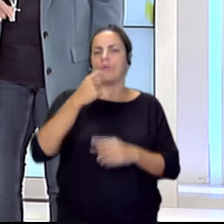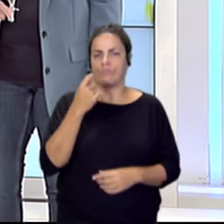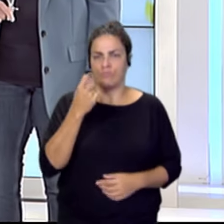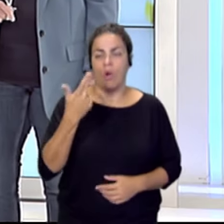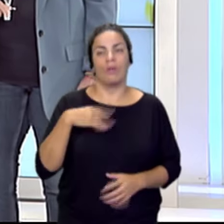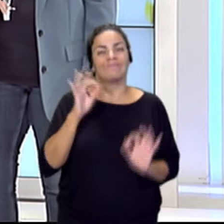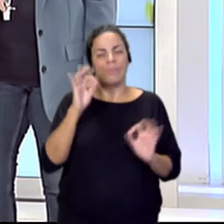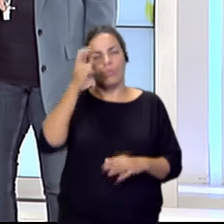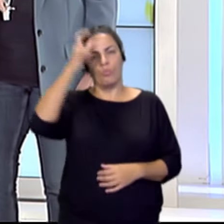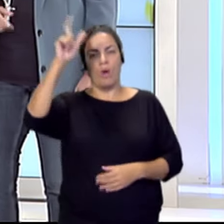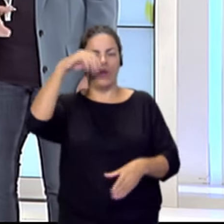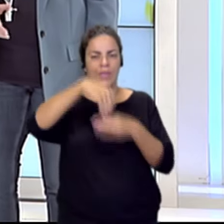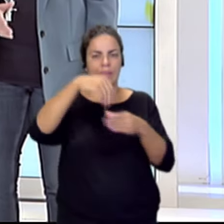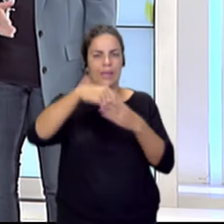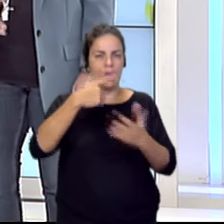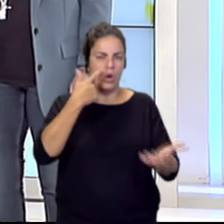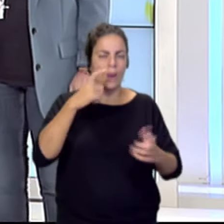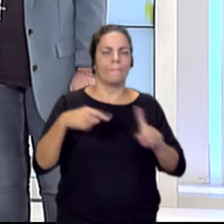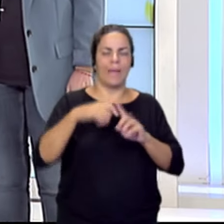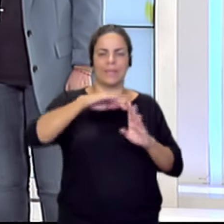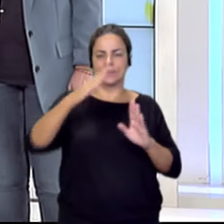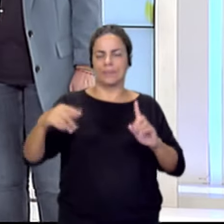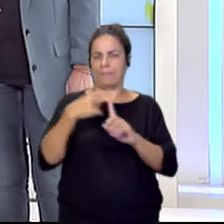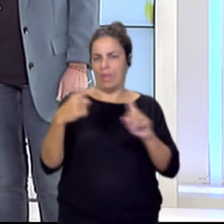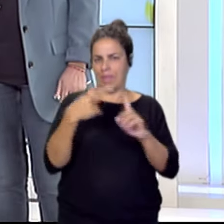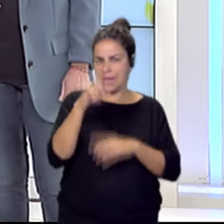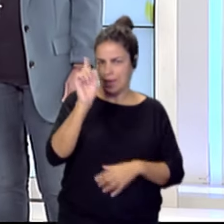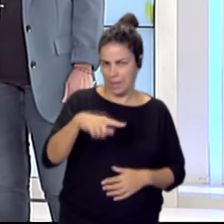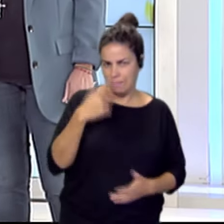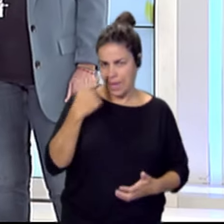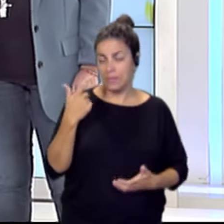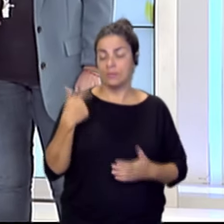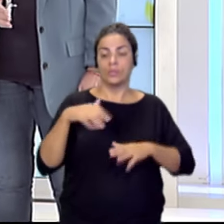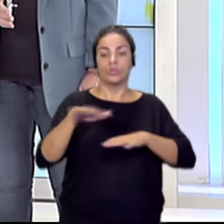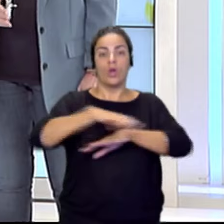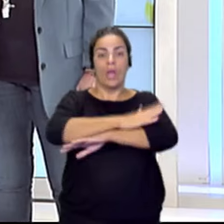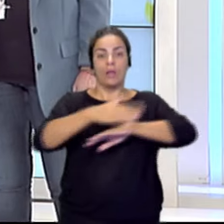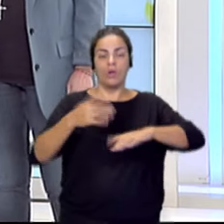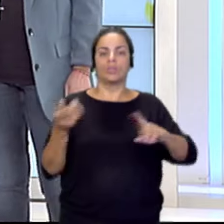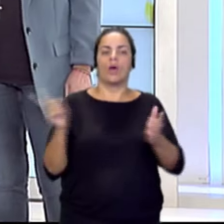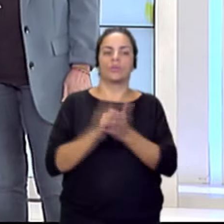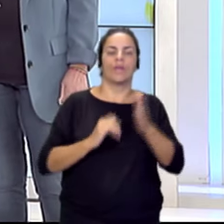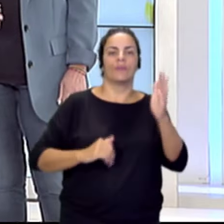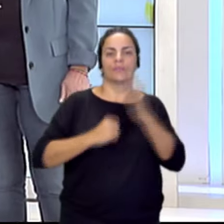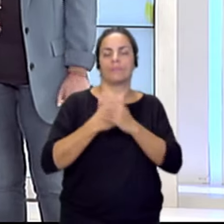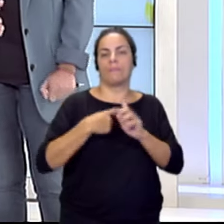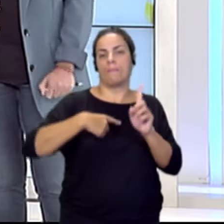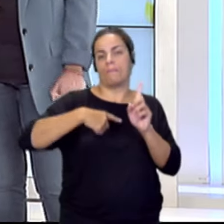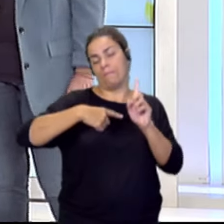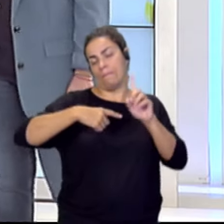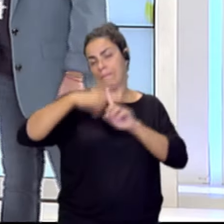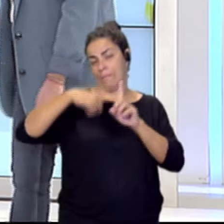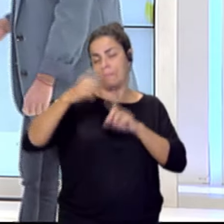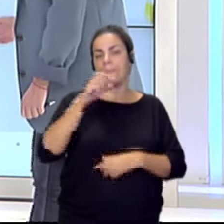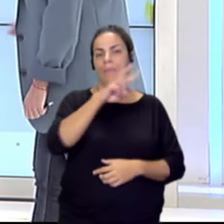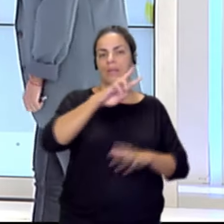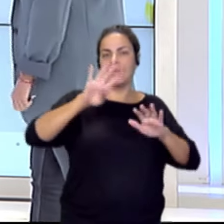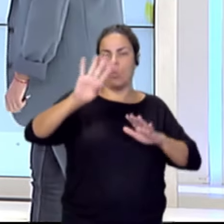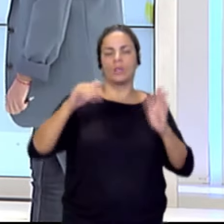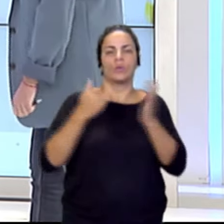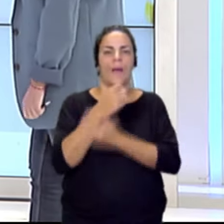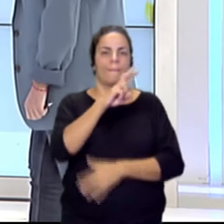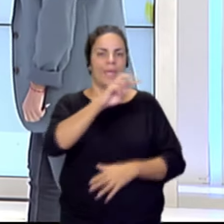pueblos del interior y de las medianías. En la costa volveremos a tener máxima de unos 24 a 28 grados. En general